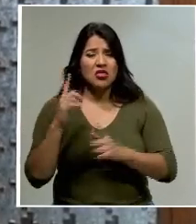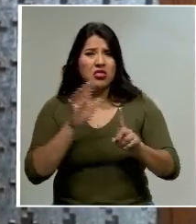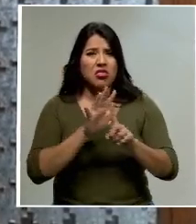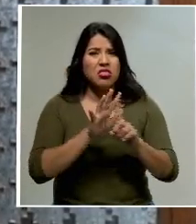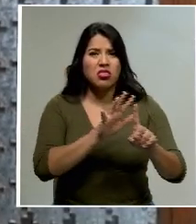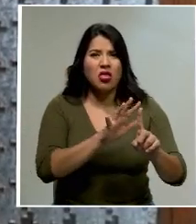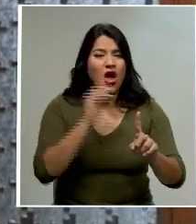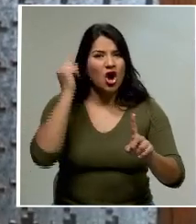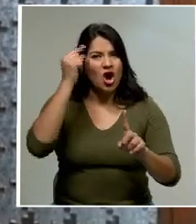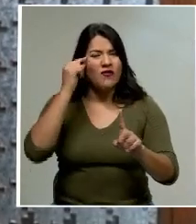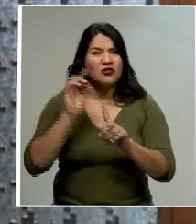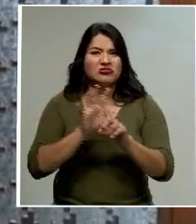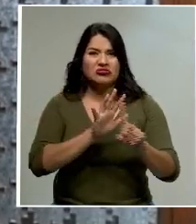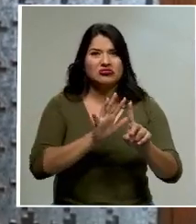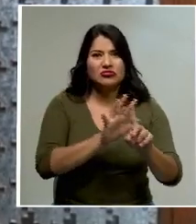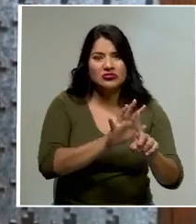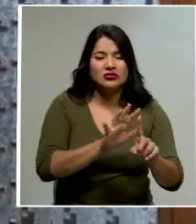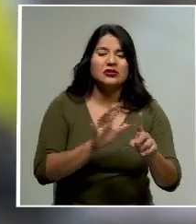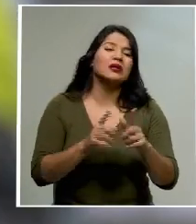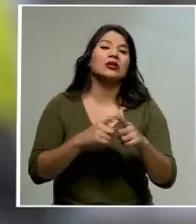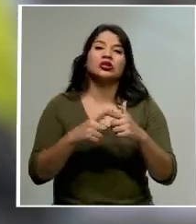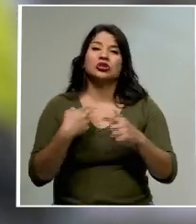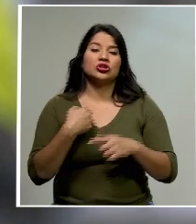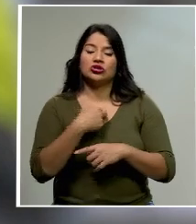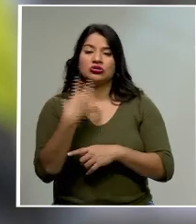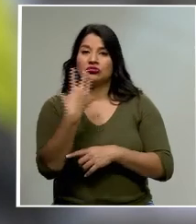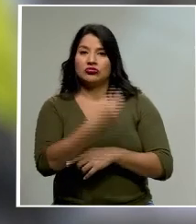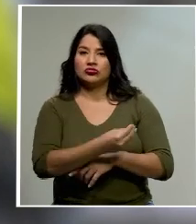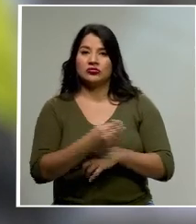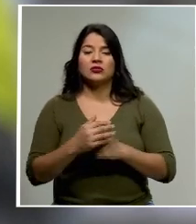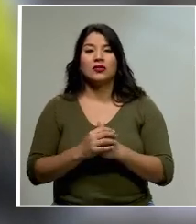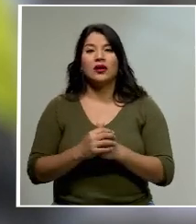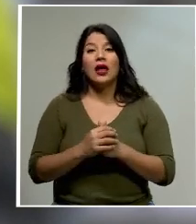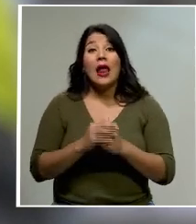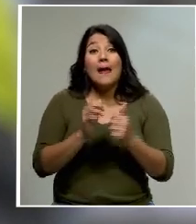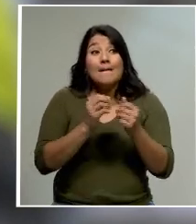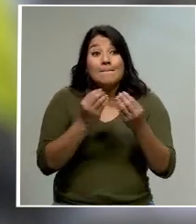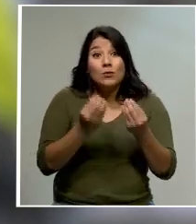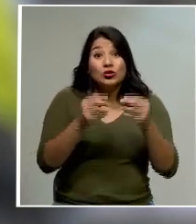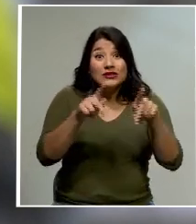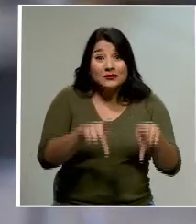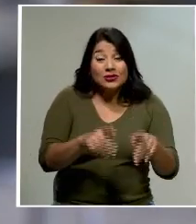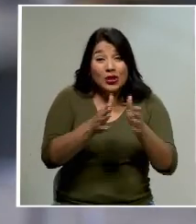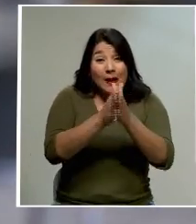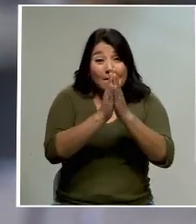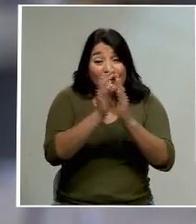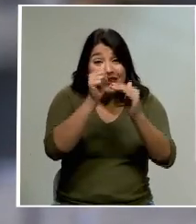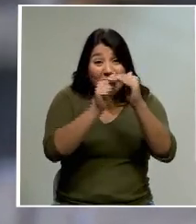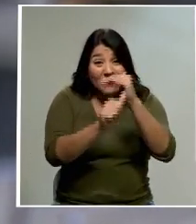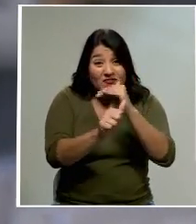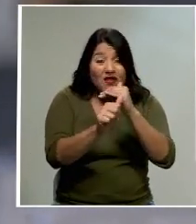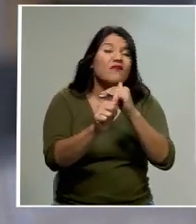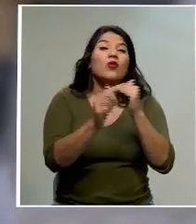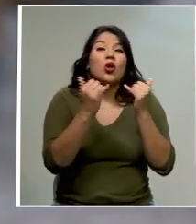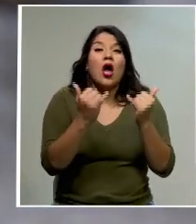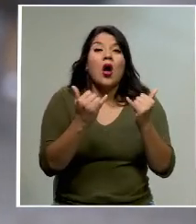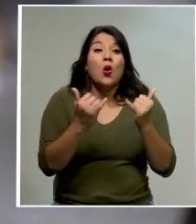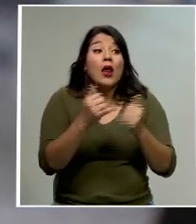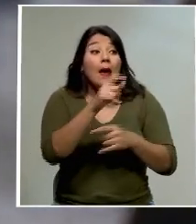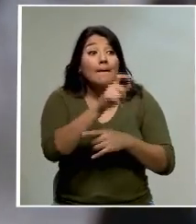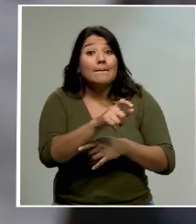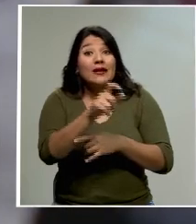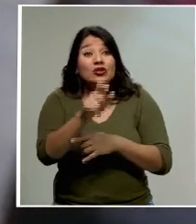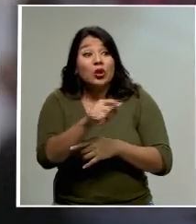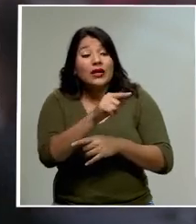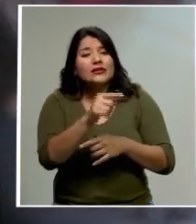el gobierno de Daniel Ortega. La mayoría de los casos que están solicitando refugio en este momento son personas que